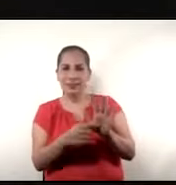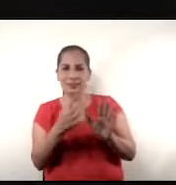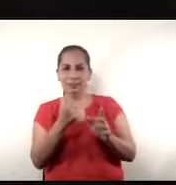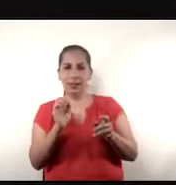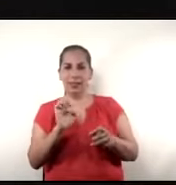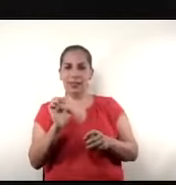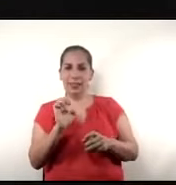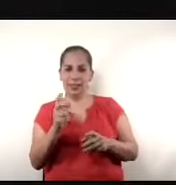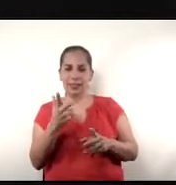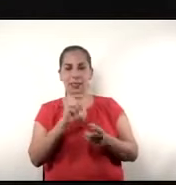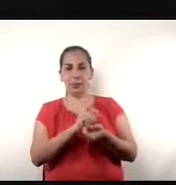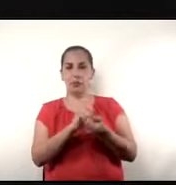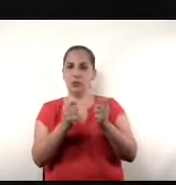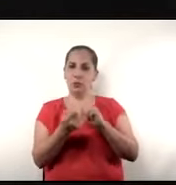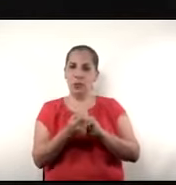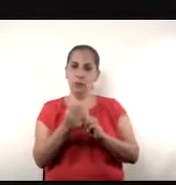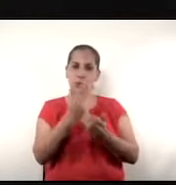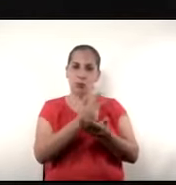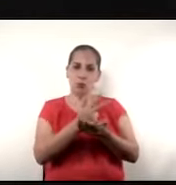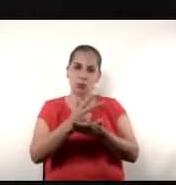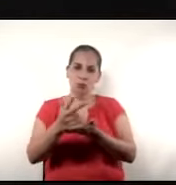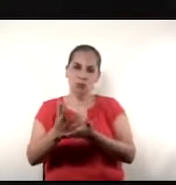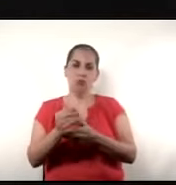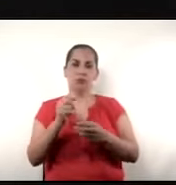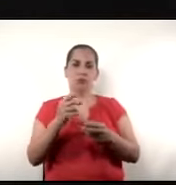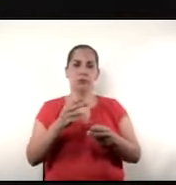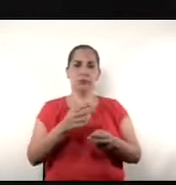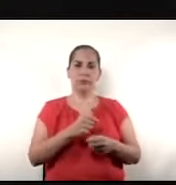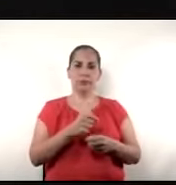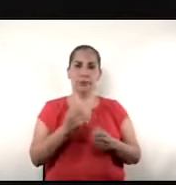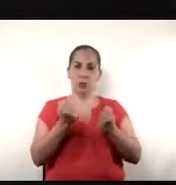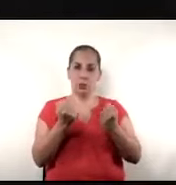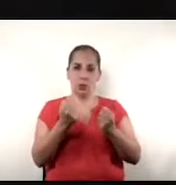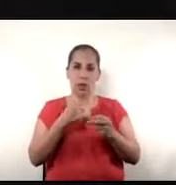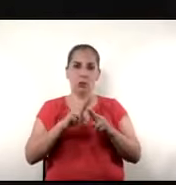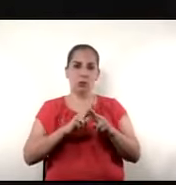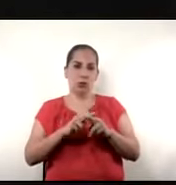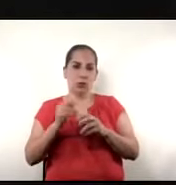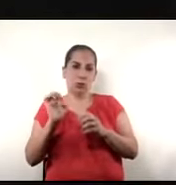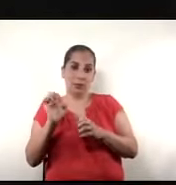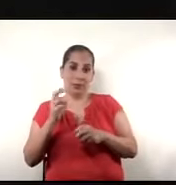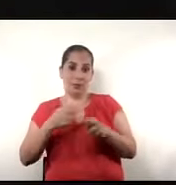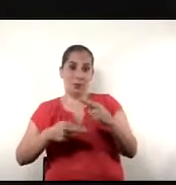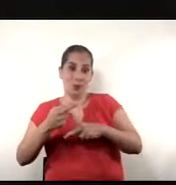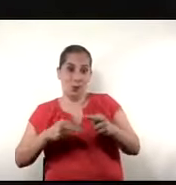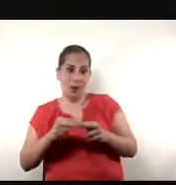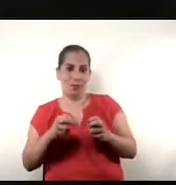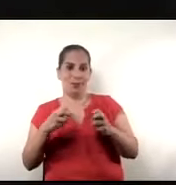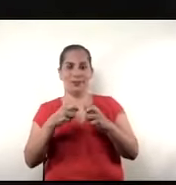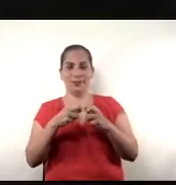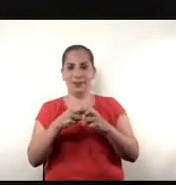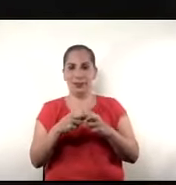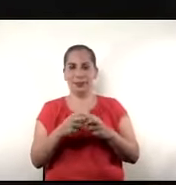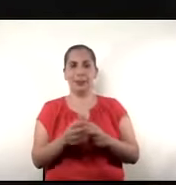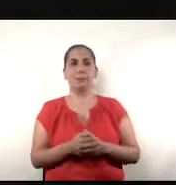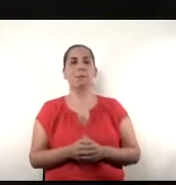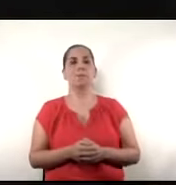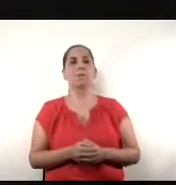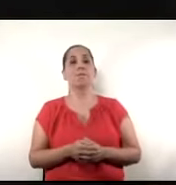transformar nuestro parque vehicular utilizando, por supuesto, energías renovables, energía eléctrica.